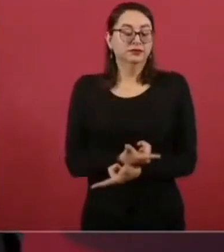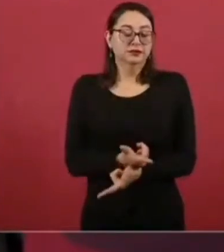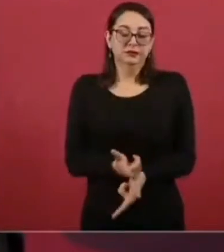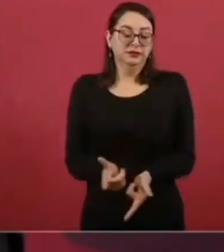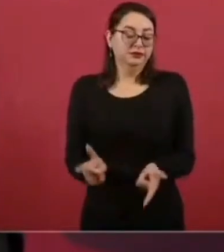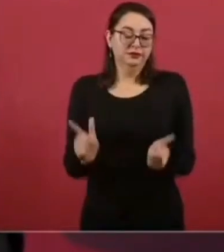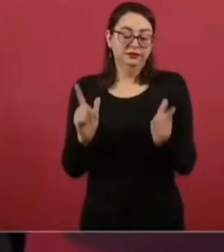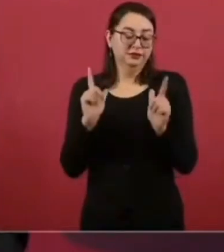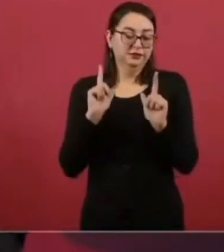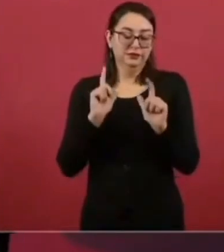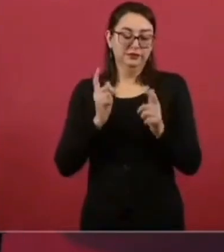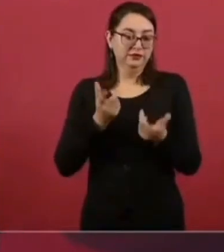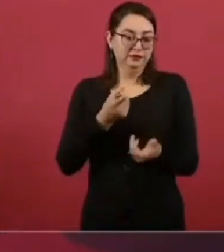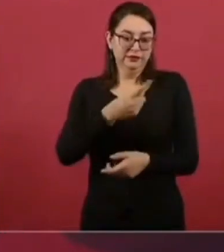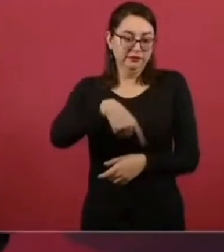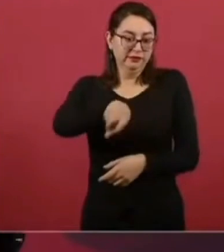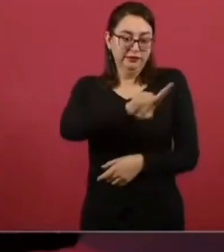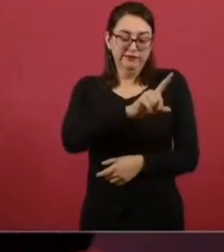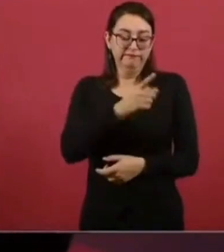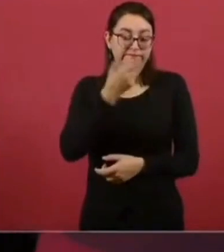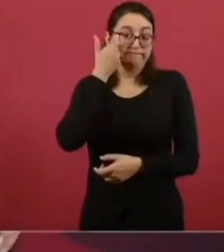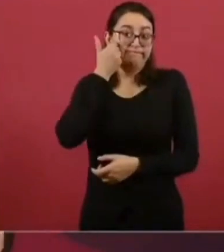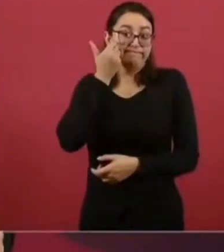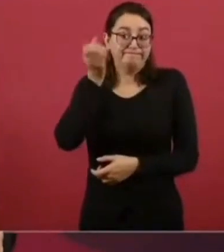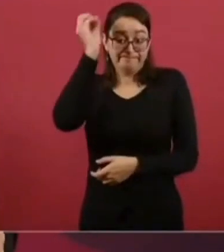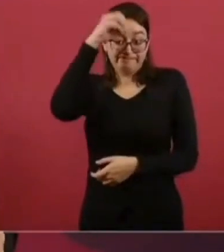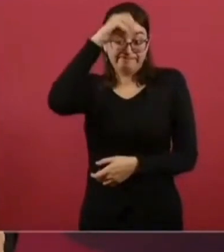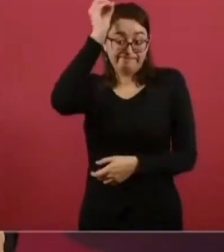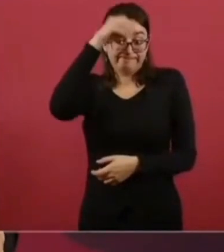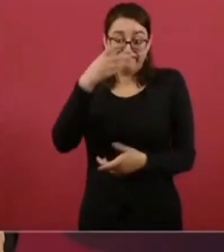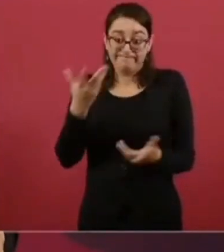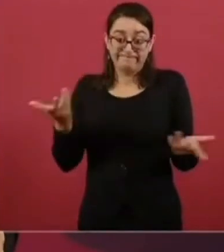la libertad que tienen los comentaristas